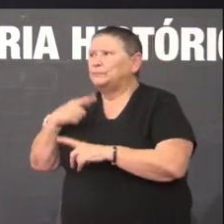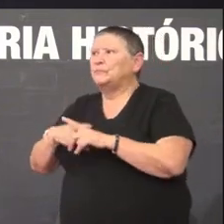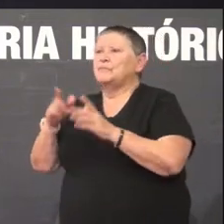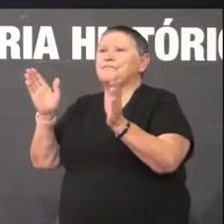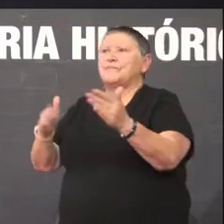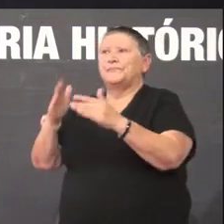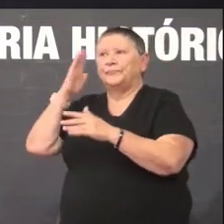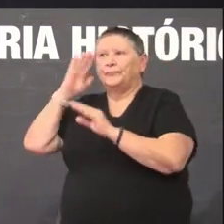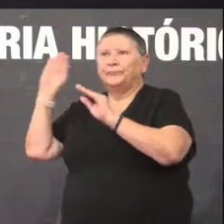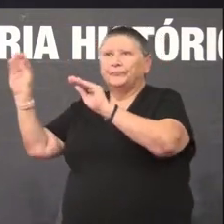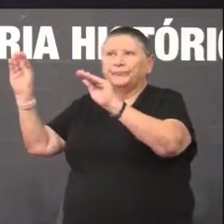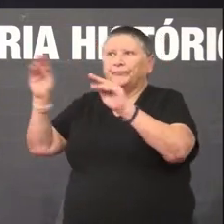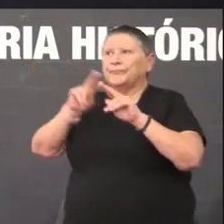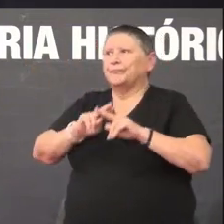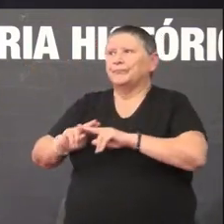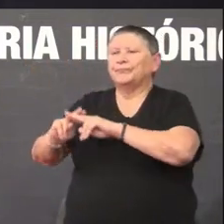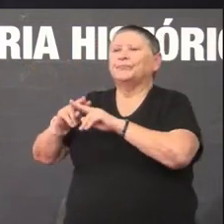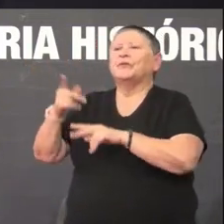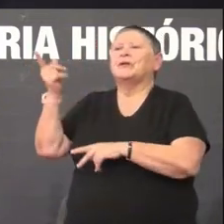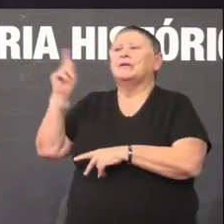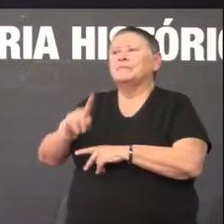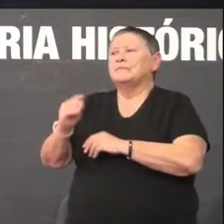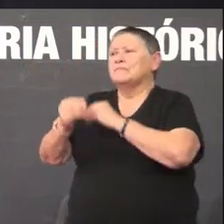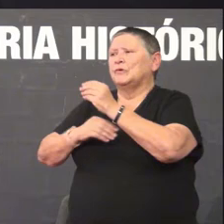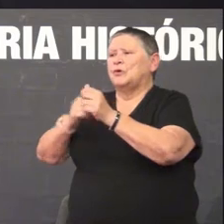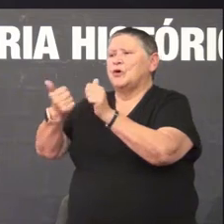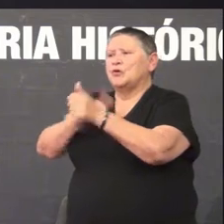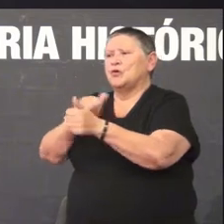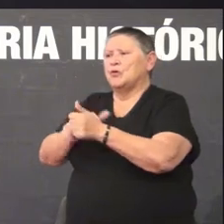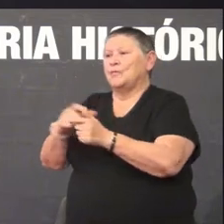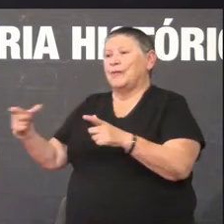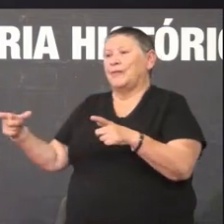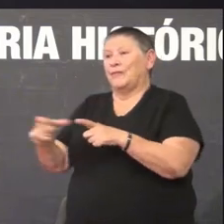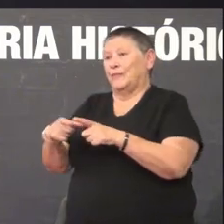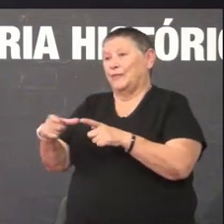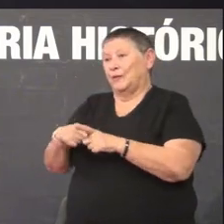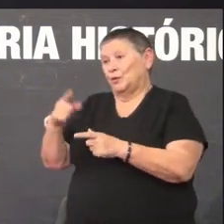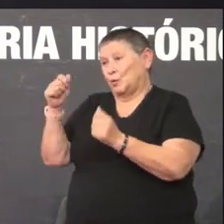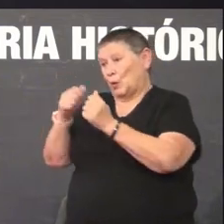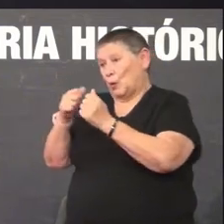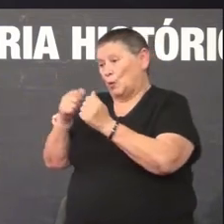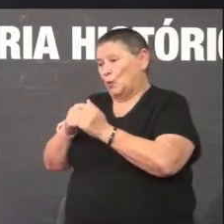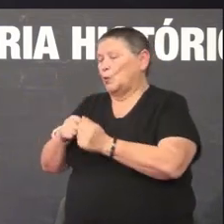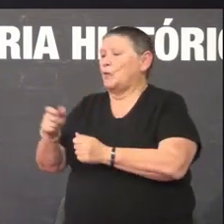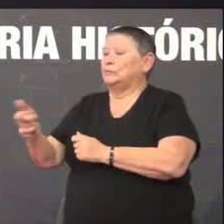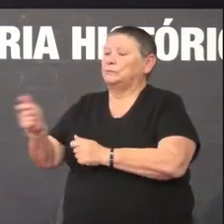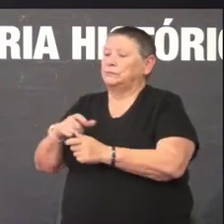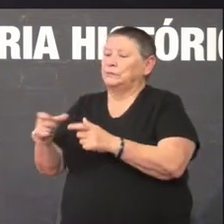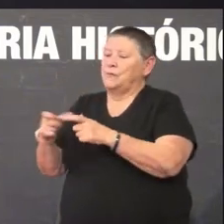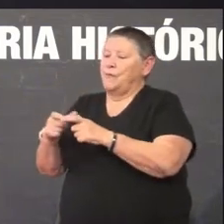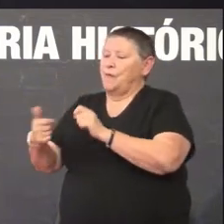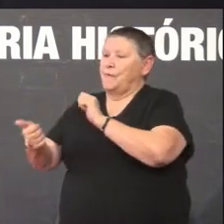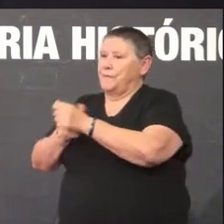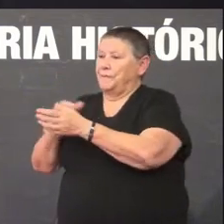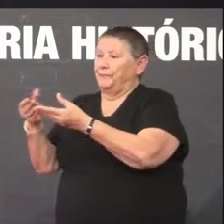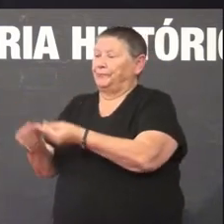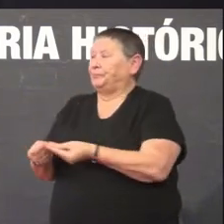habitaciones, y además hacían una copia de todo el disco duro de Urdangarín. Cuando llegó